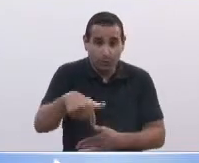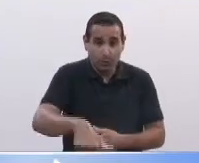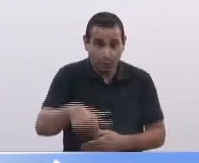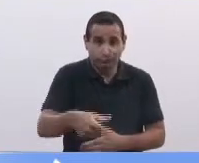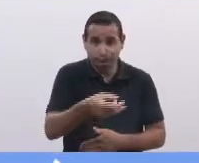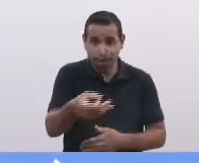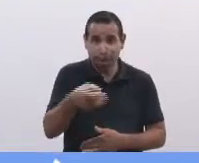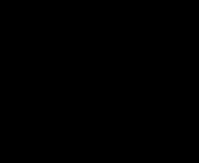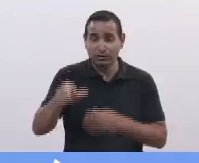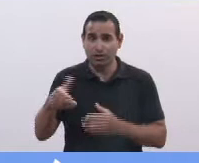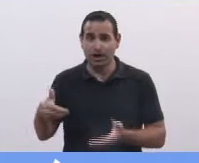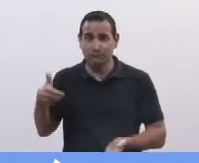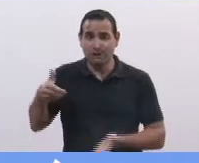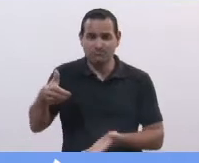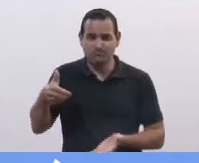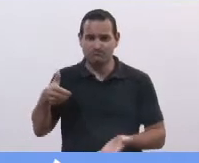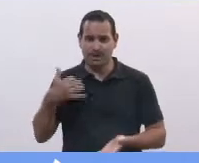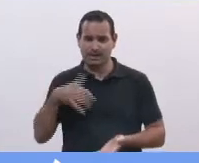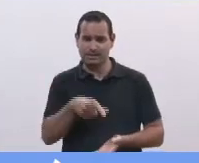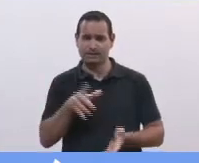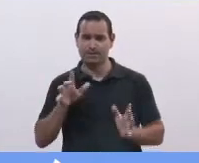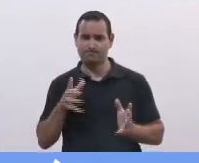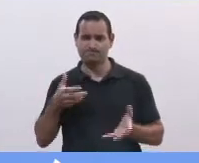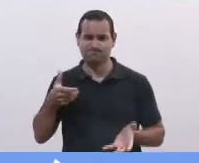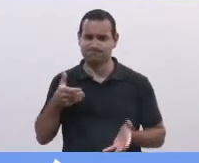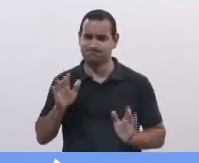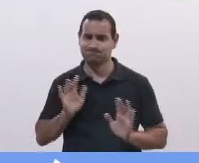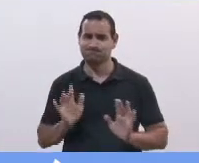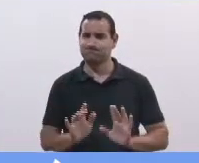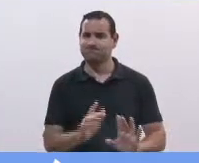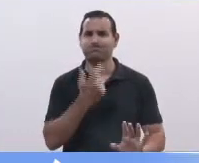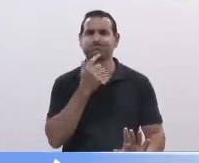Y hoy los inversores no confían en la Argentina.